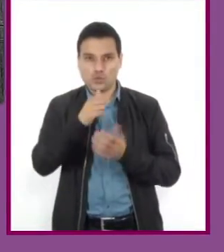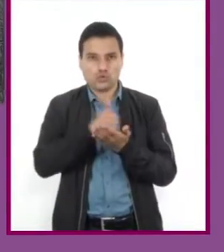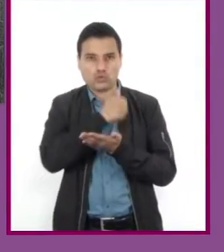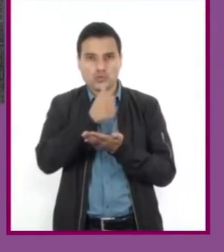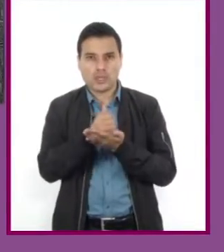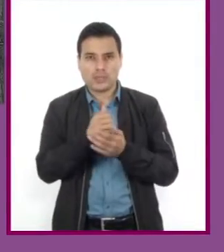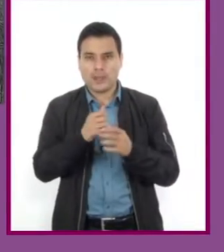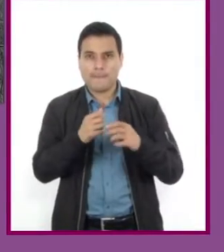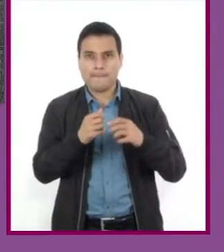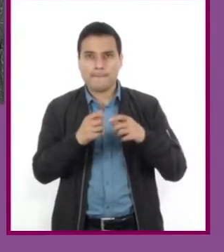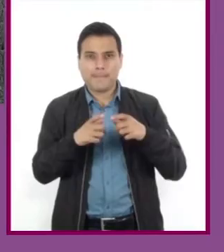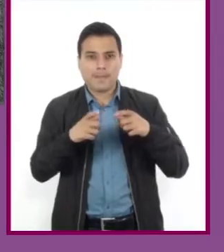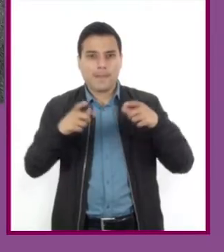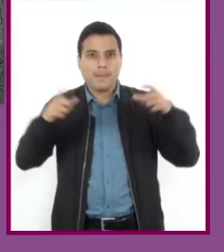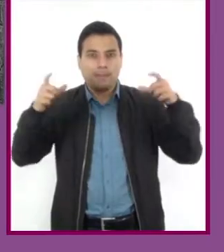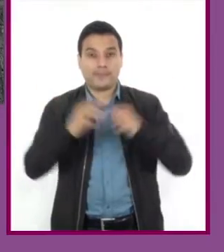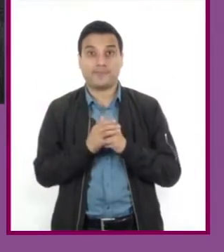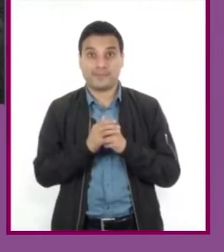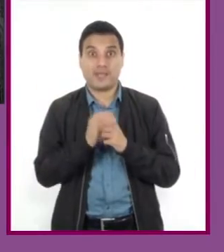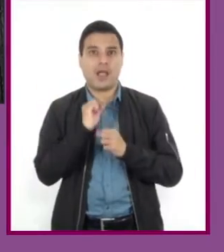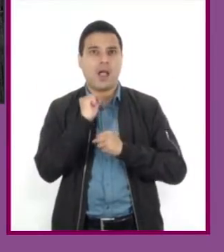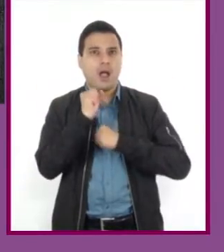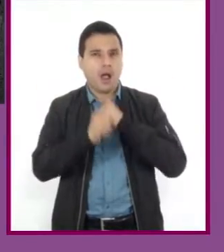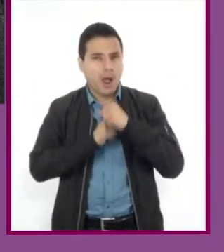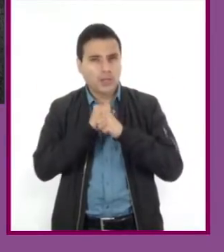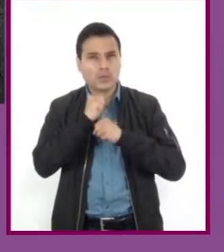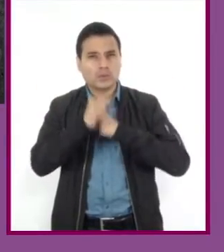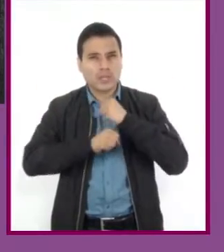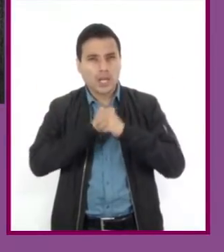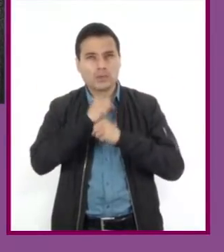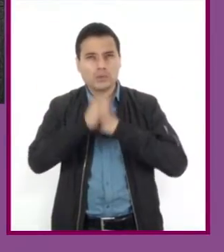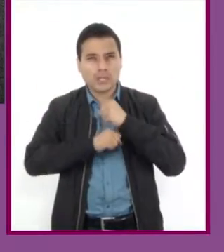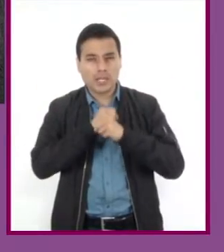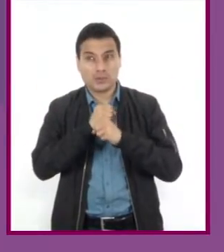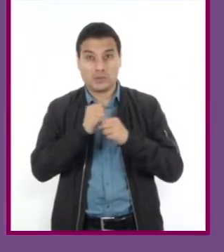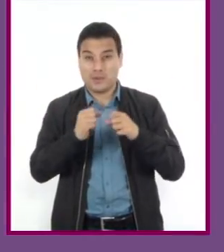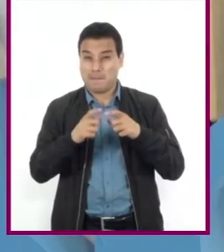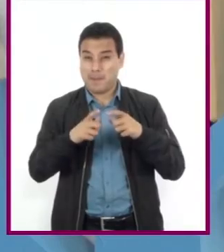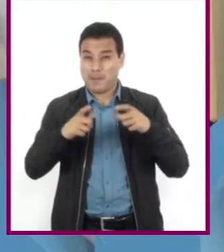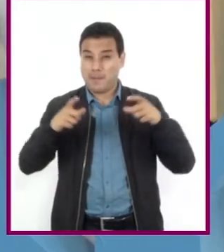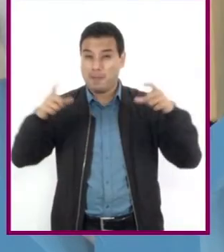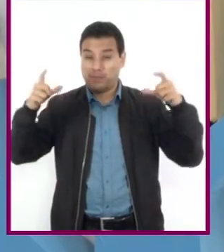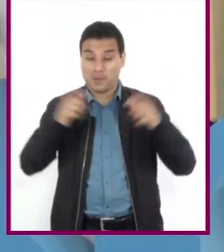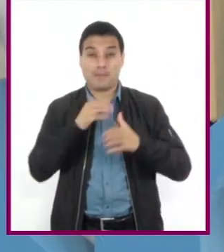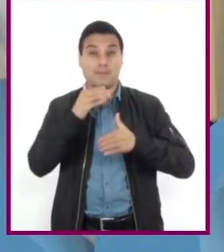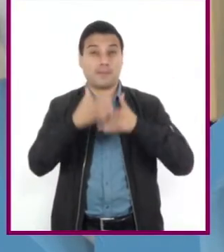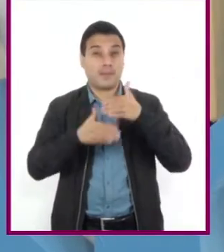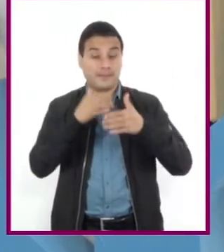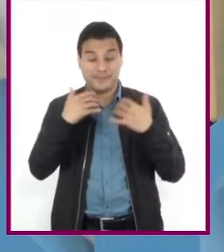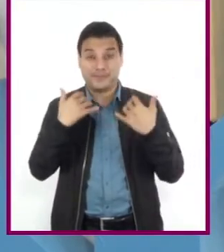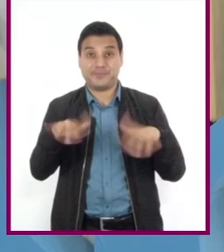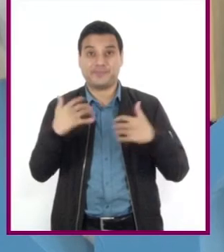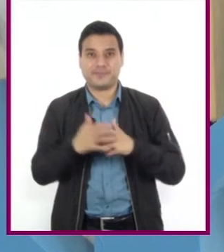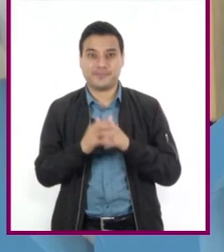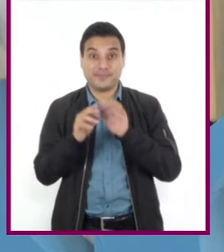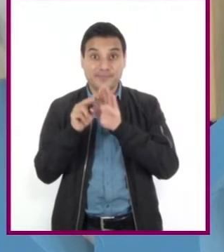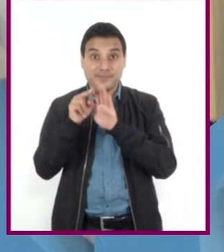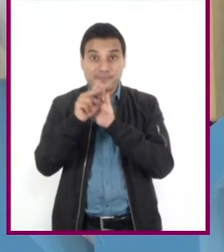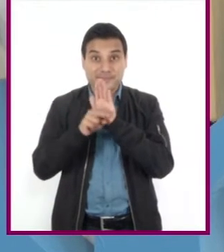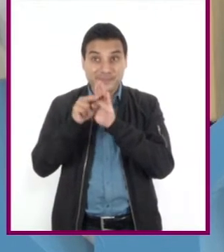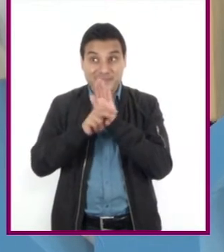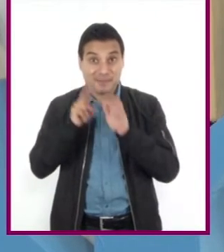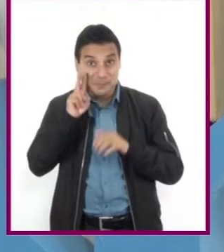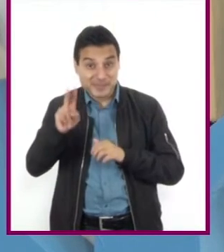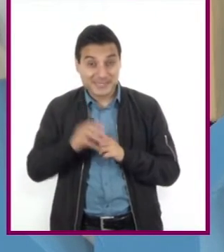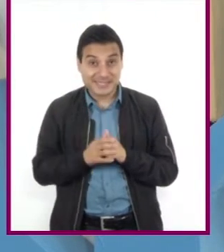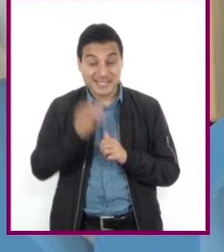con varias etapas que duraron miles de años e incluso siglos. En el video nos presentaron algunas